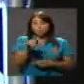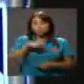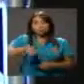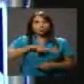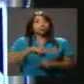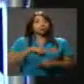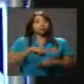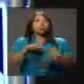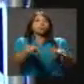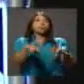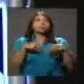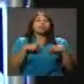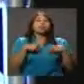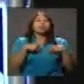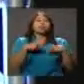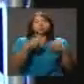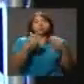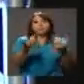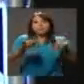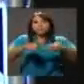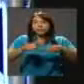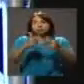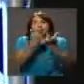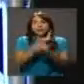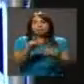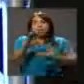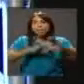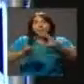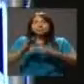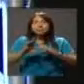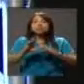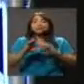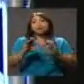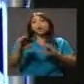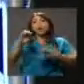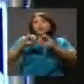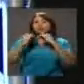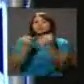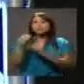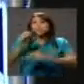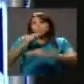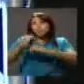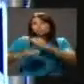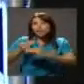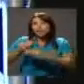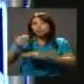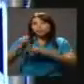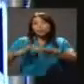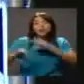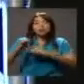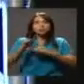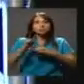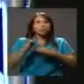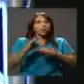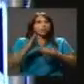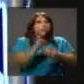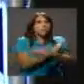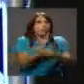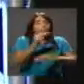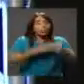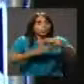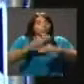comercio, por la organización mundial del comercio, por el banco mundial, etcétera, se ha desarrollado